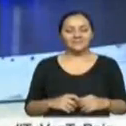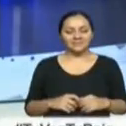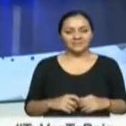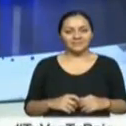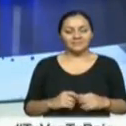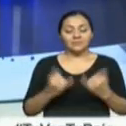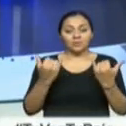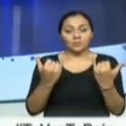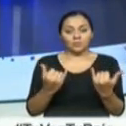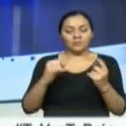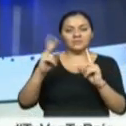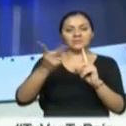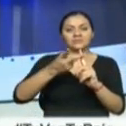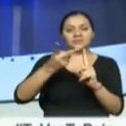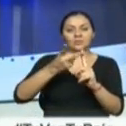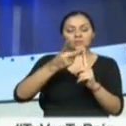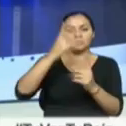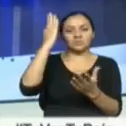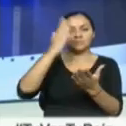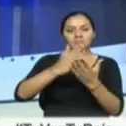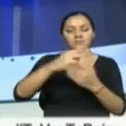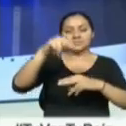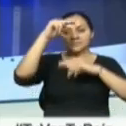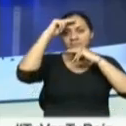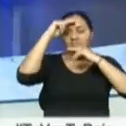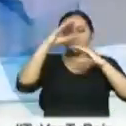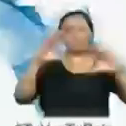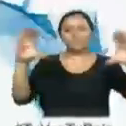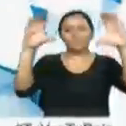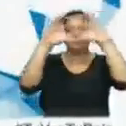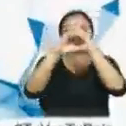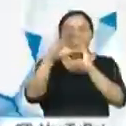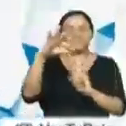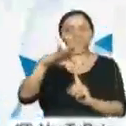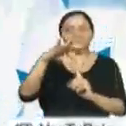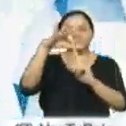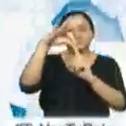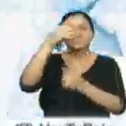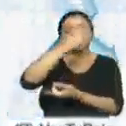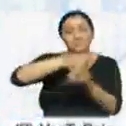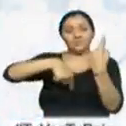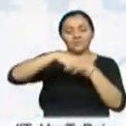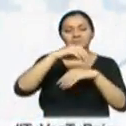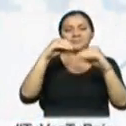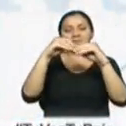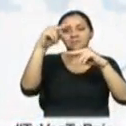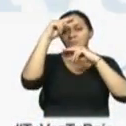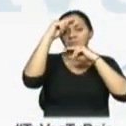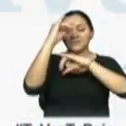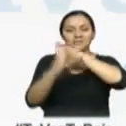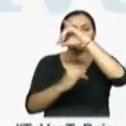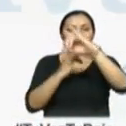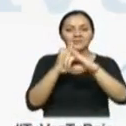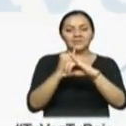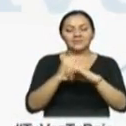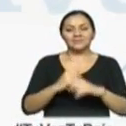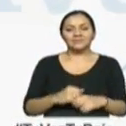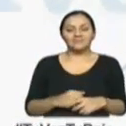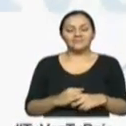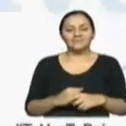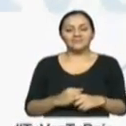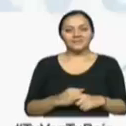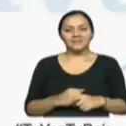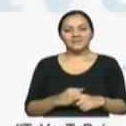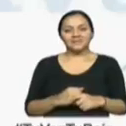Y es tiempo para un segundo paréntesis en este Noticiero Ciudadano, emisión estelar. Al volver, tendremos el bloque de noticias internacionales.